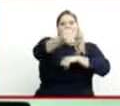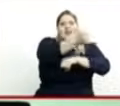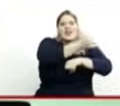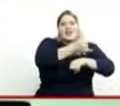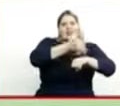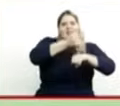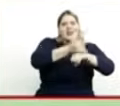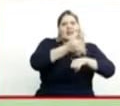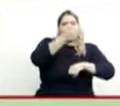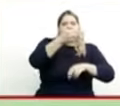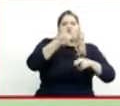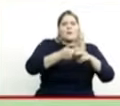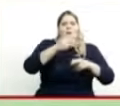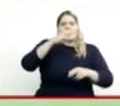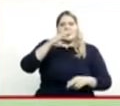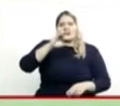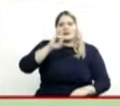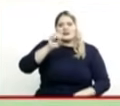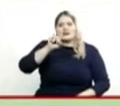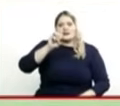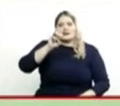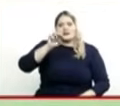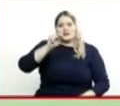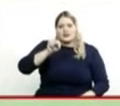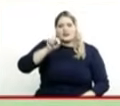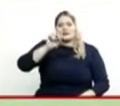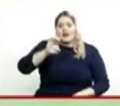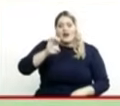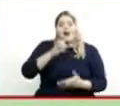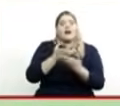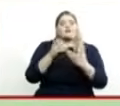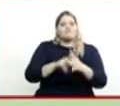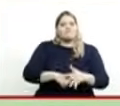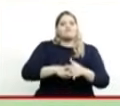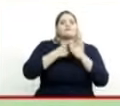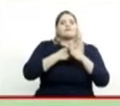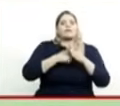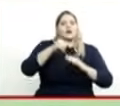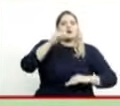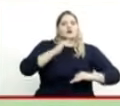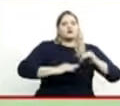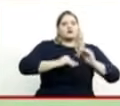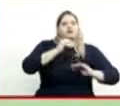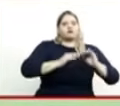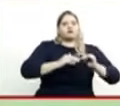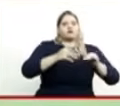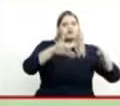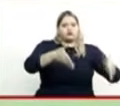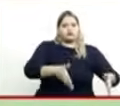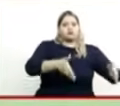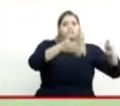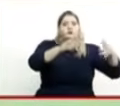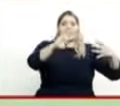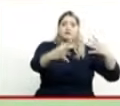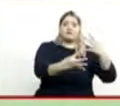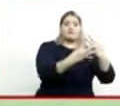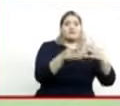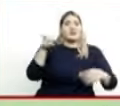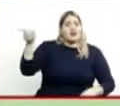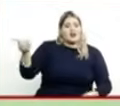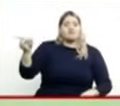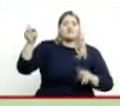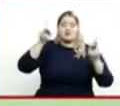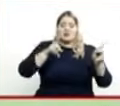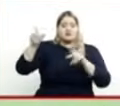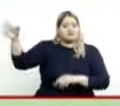construirá durante el 2024. Ahí tendrán su hogar reconocidos